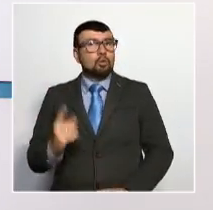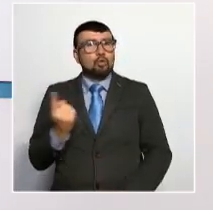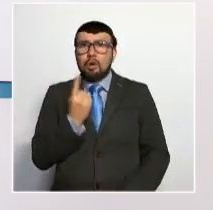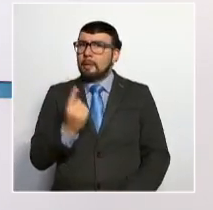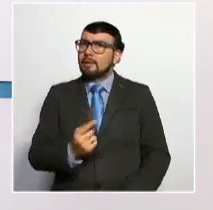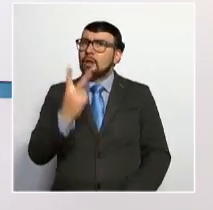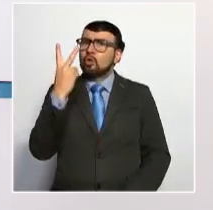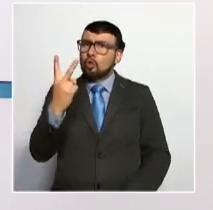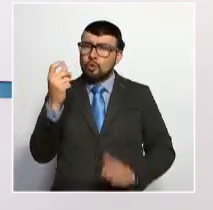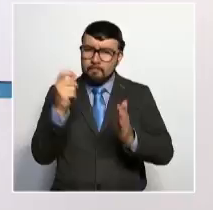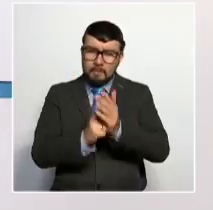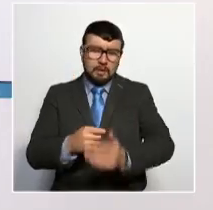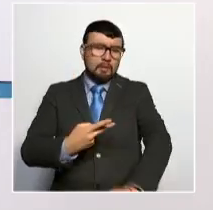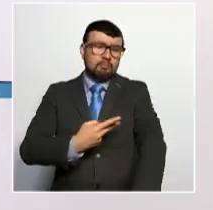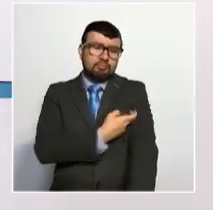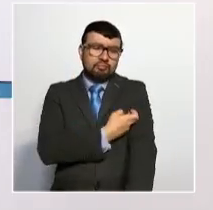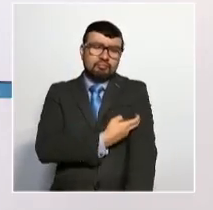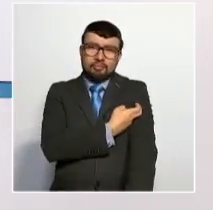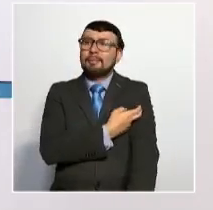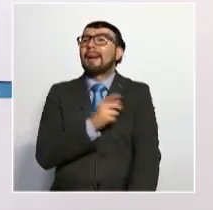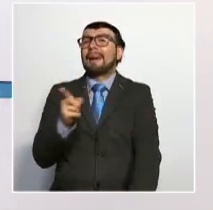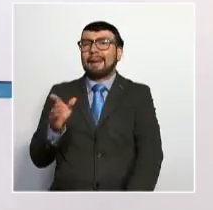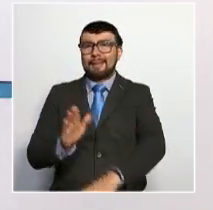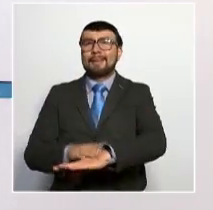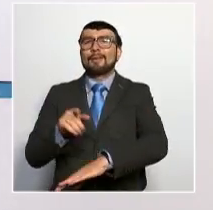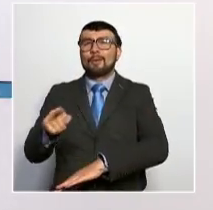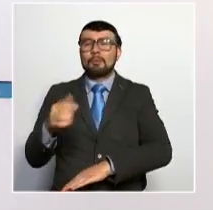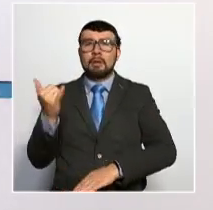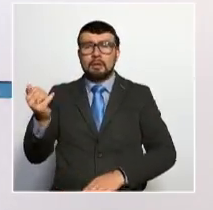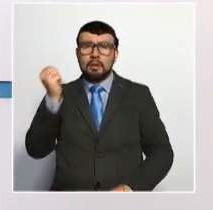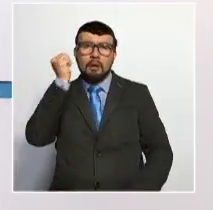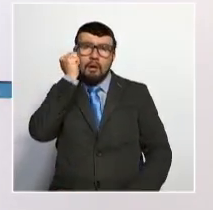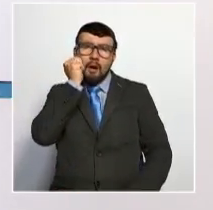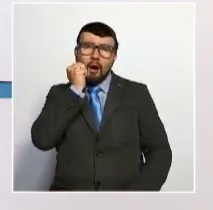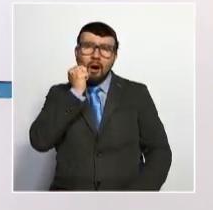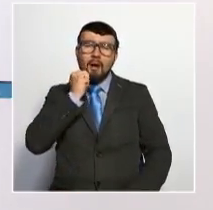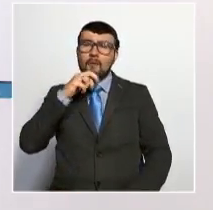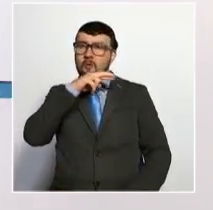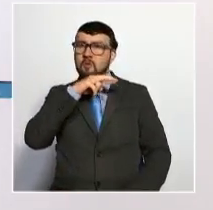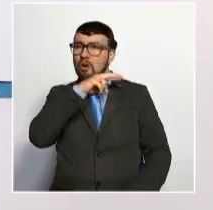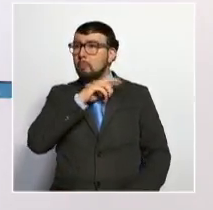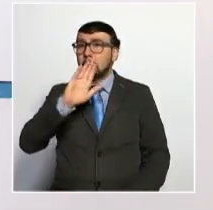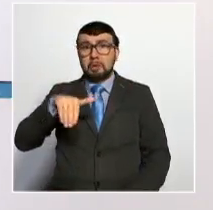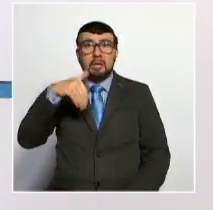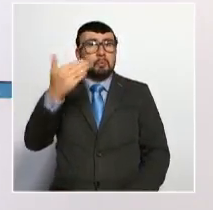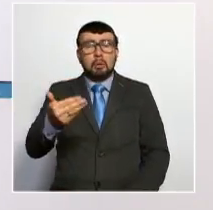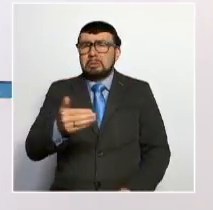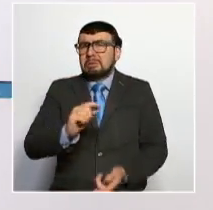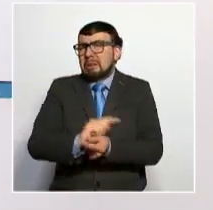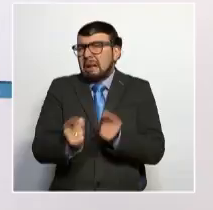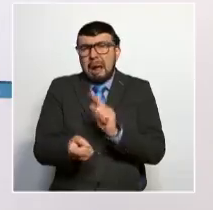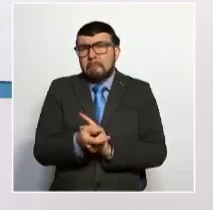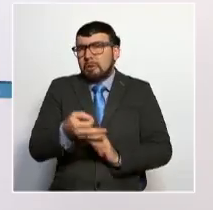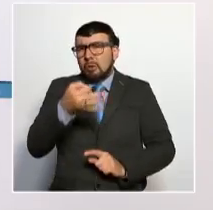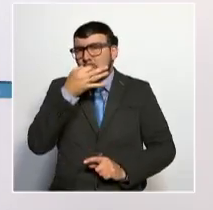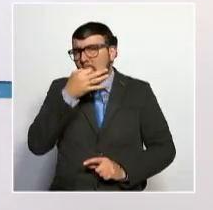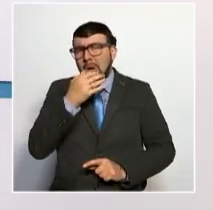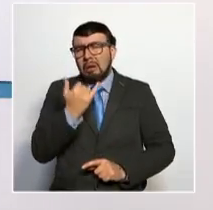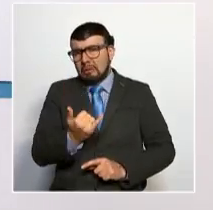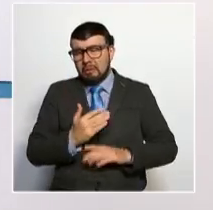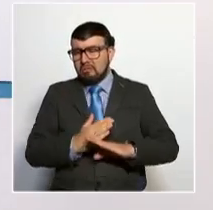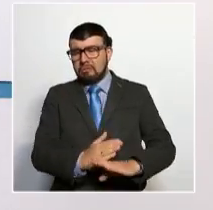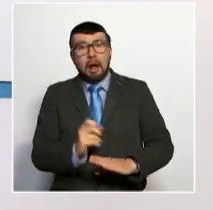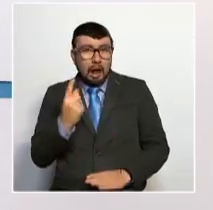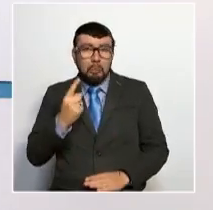es la responsable de que no menstrue. Ya cuando cambie de método de planificar, pues probablemente va a iniciar nuevamente sus ciclos